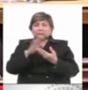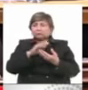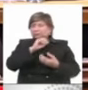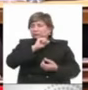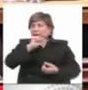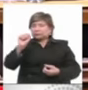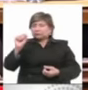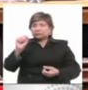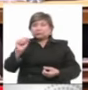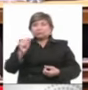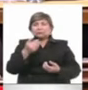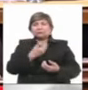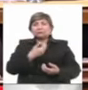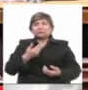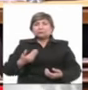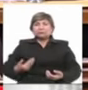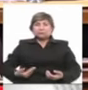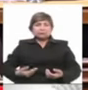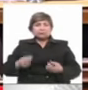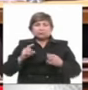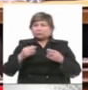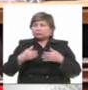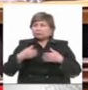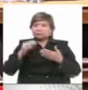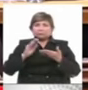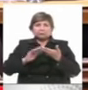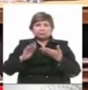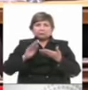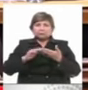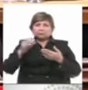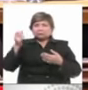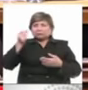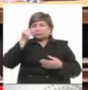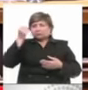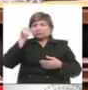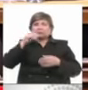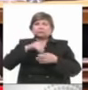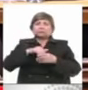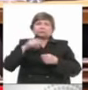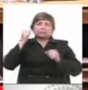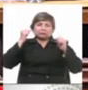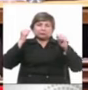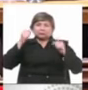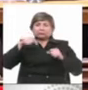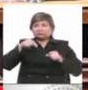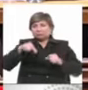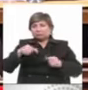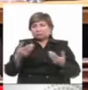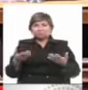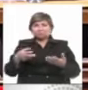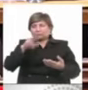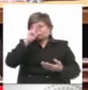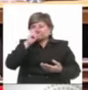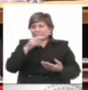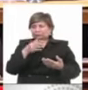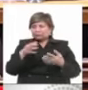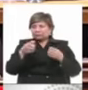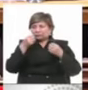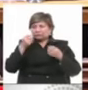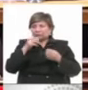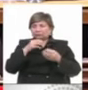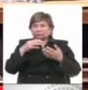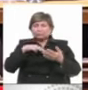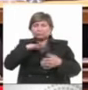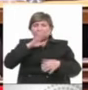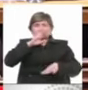contra de un gobierno al que no le van a perdonar haberles ganado las elecciones a los más poderosos de este país. Recupérense del trauma